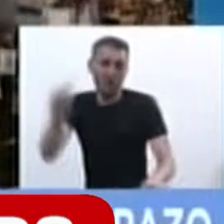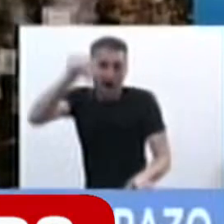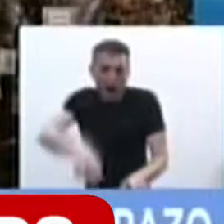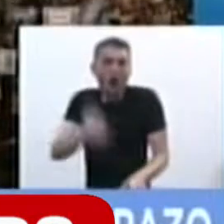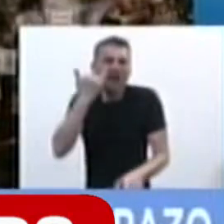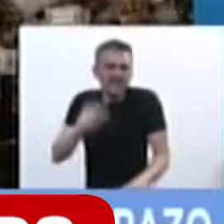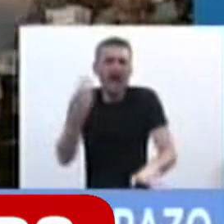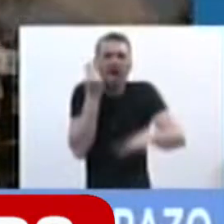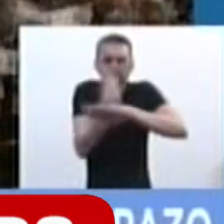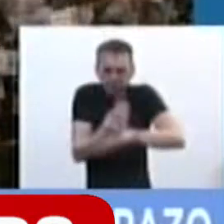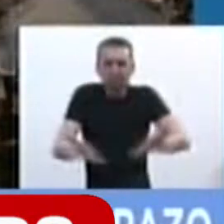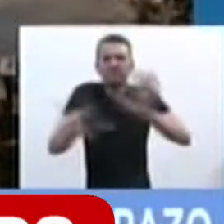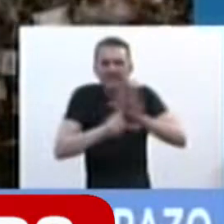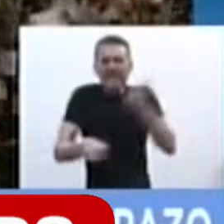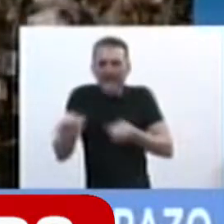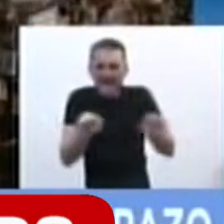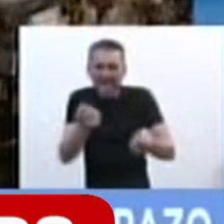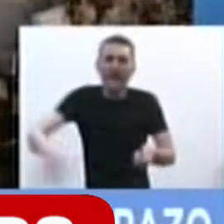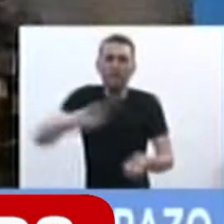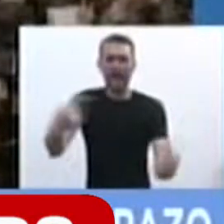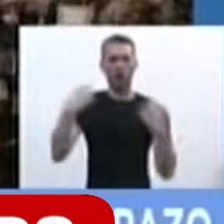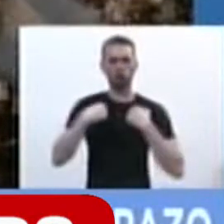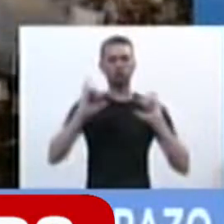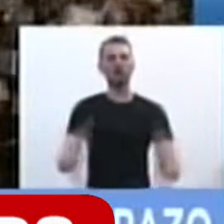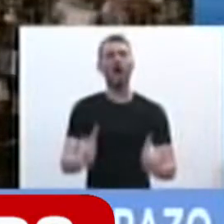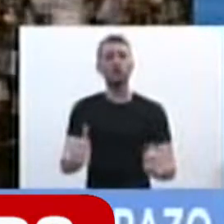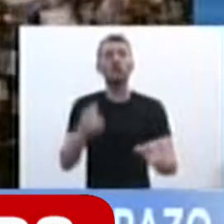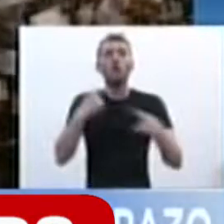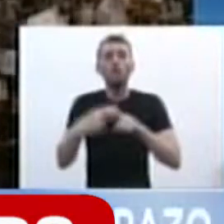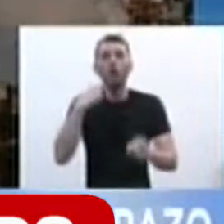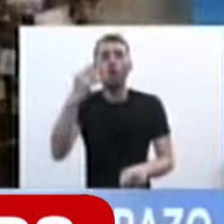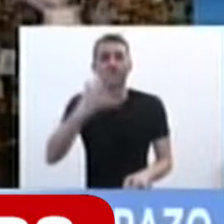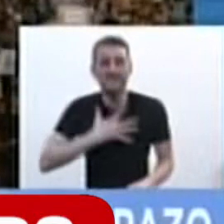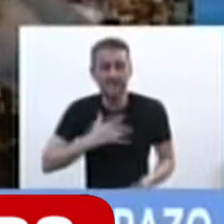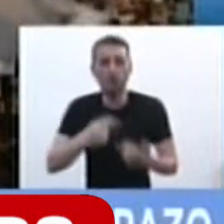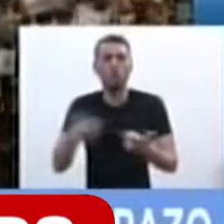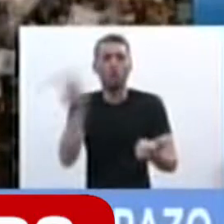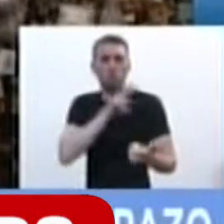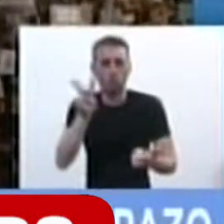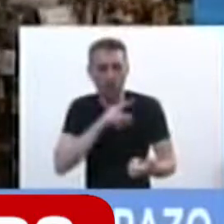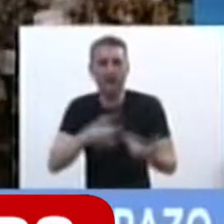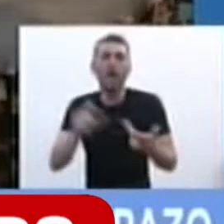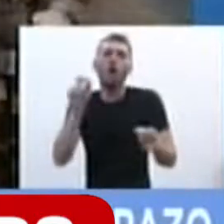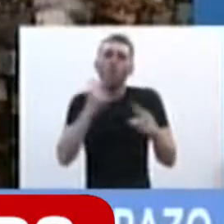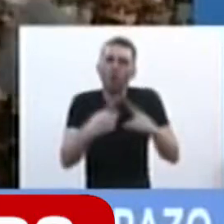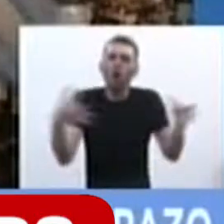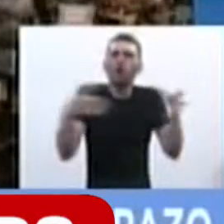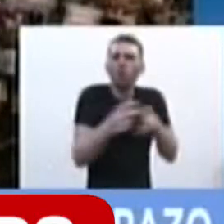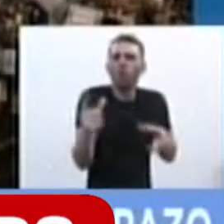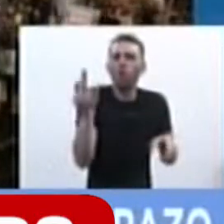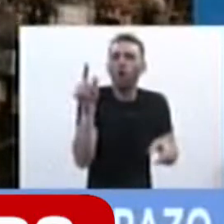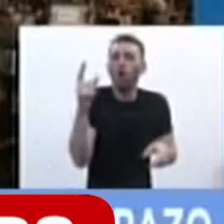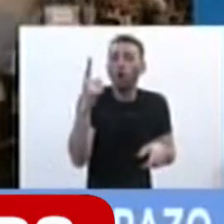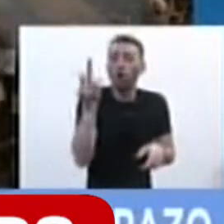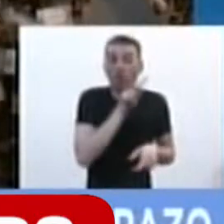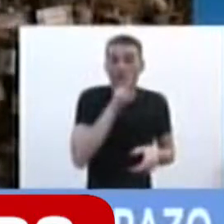están legislando y deben legislar para nosotras. Entonces, por mis hijos, por las mujeres, por los colectivos feministas que la